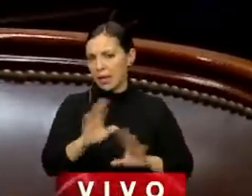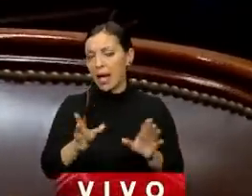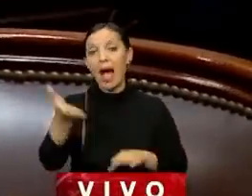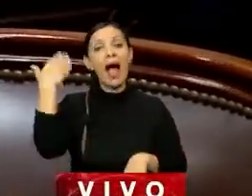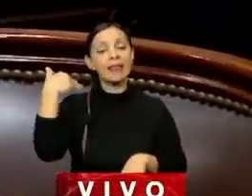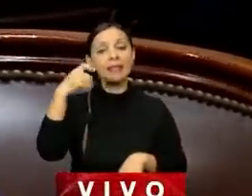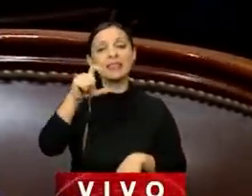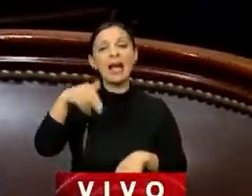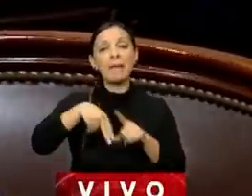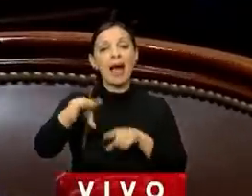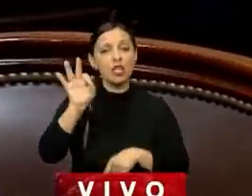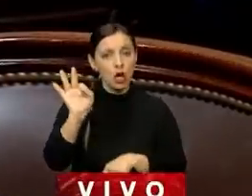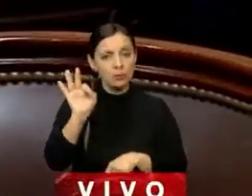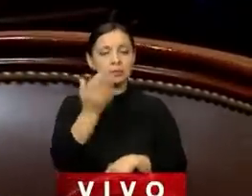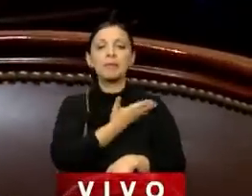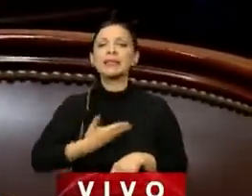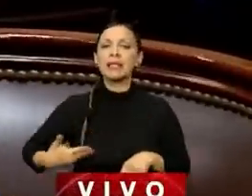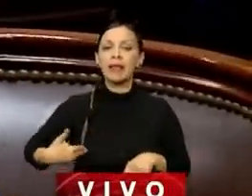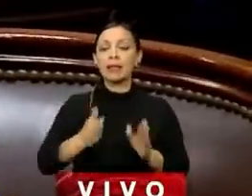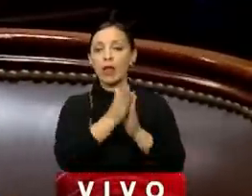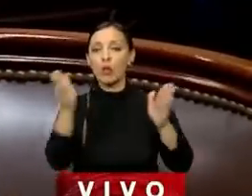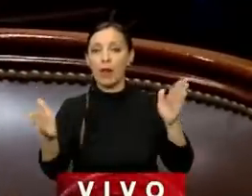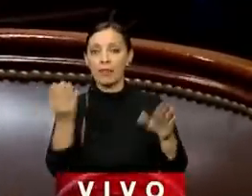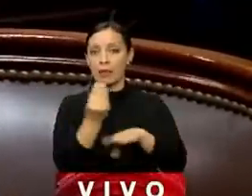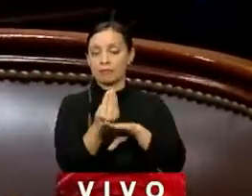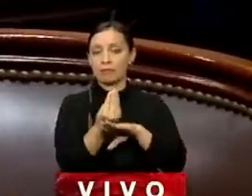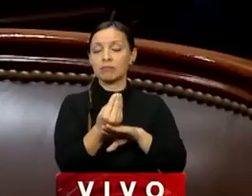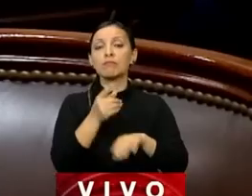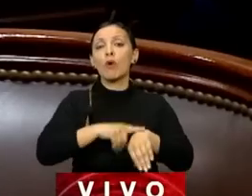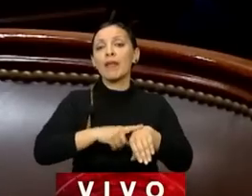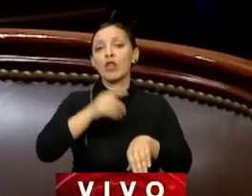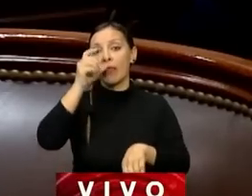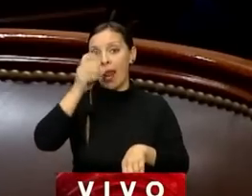Eduardo Camaño, presidente durante el gobierno del doctor de la Rúa.